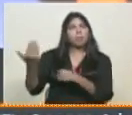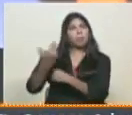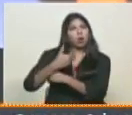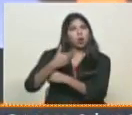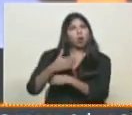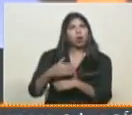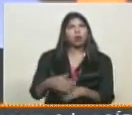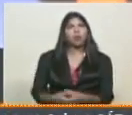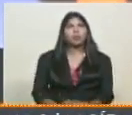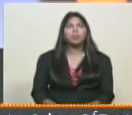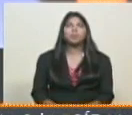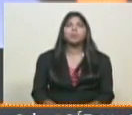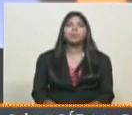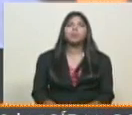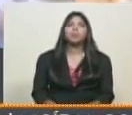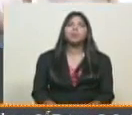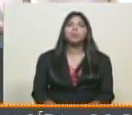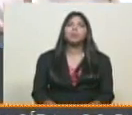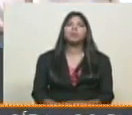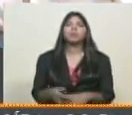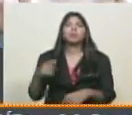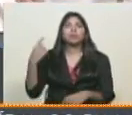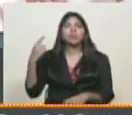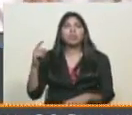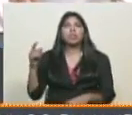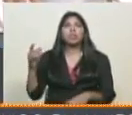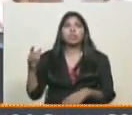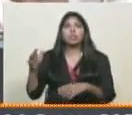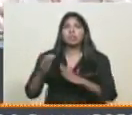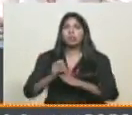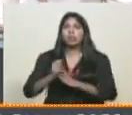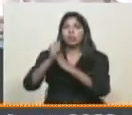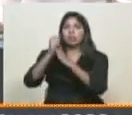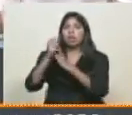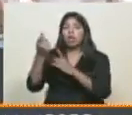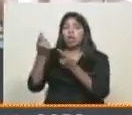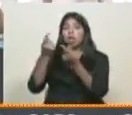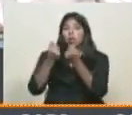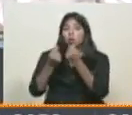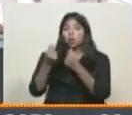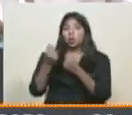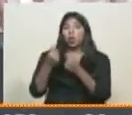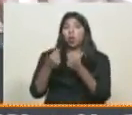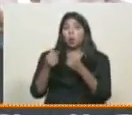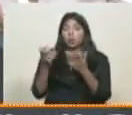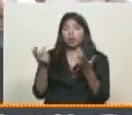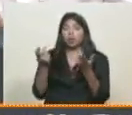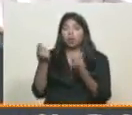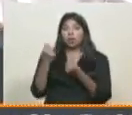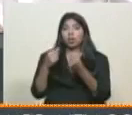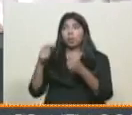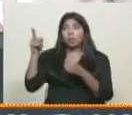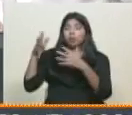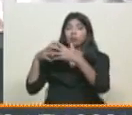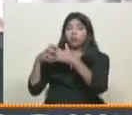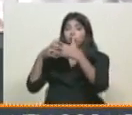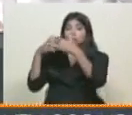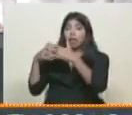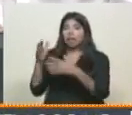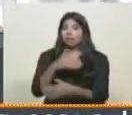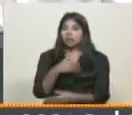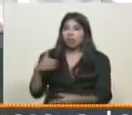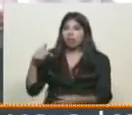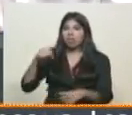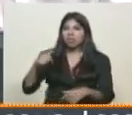esa injerencia indirecta y la injerencia tiene varios niveles hay un nivel de la injerencia económica ya abierta de eeuu anunció que quiere crear un